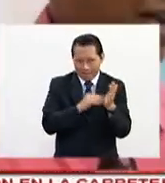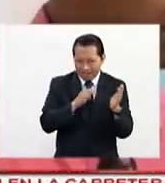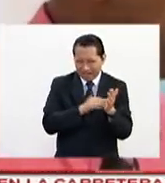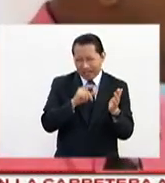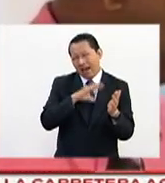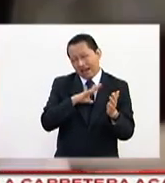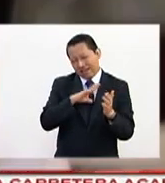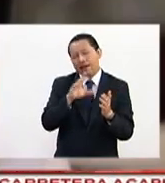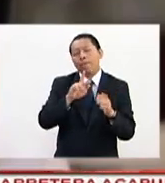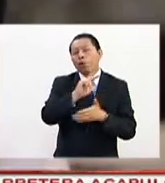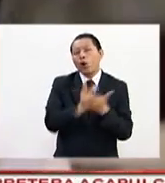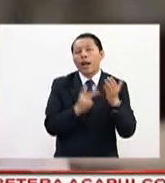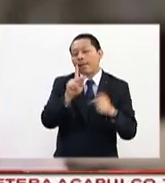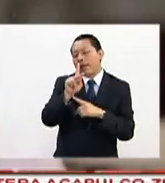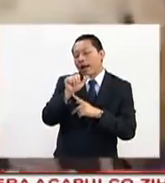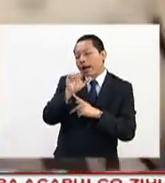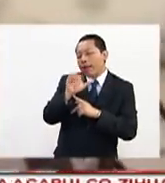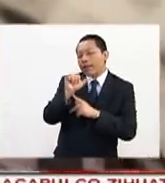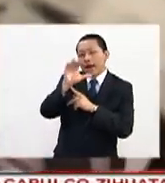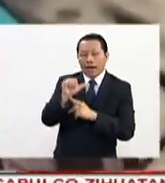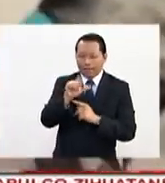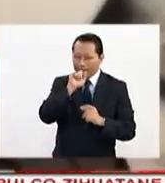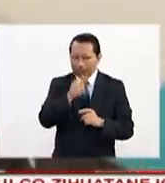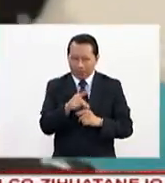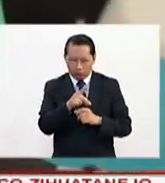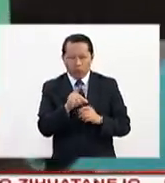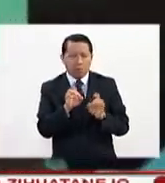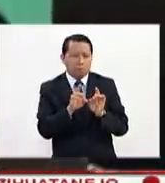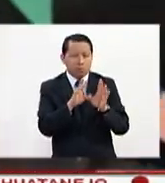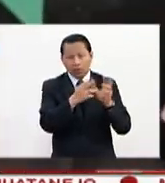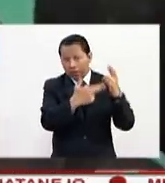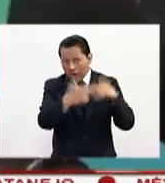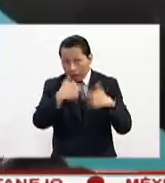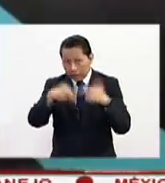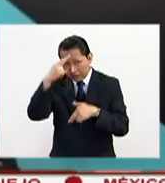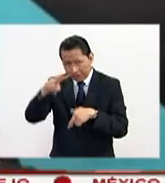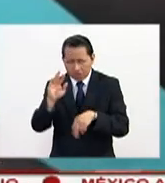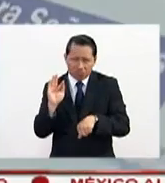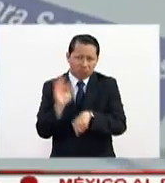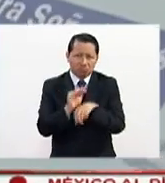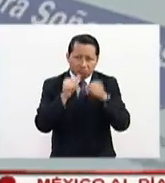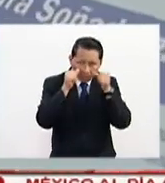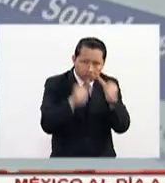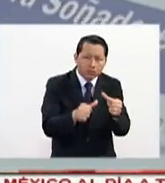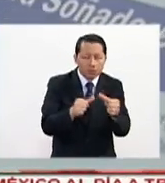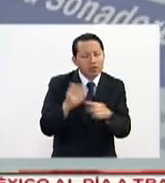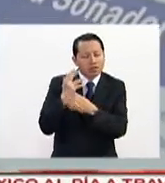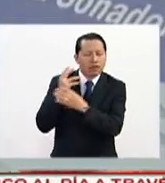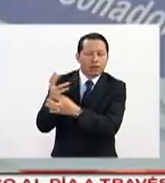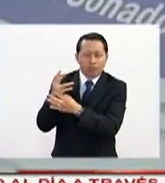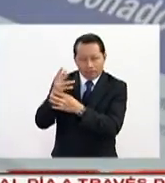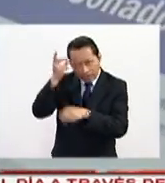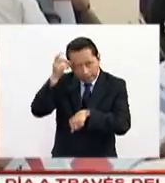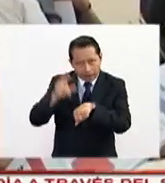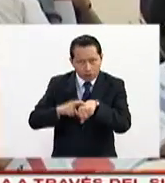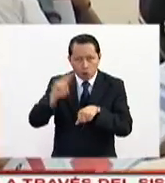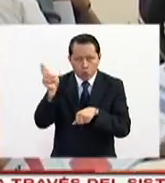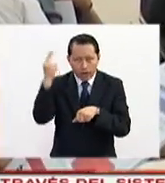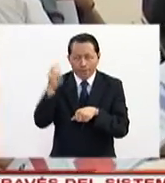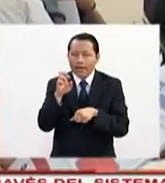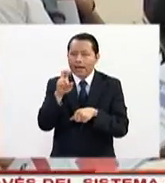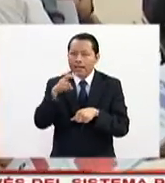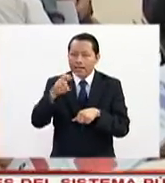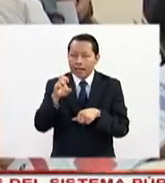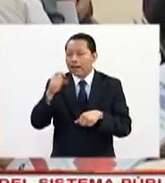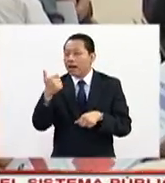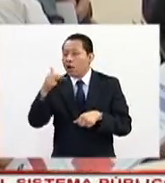de acción diferida para los llegados en la infancia, afirmó el rector de la máxima casa de estudios, Enrique Graue. El doctor Graue, quien inició